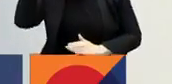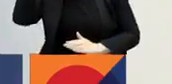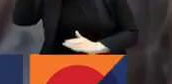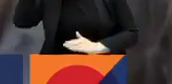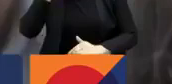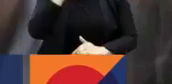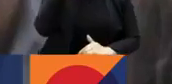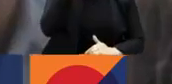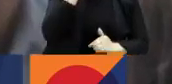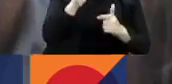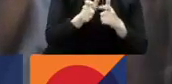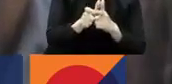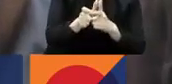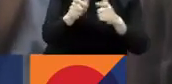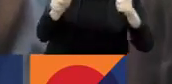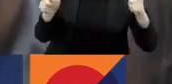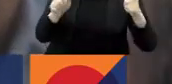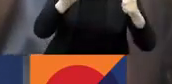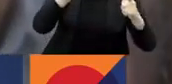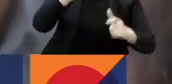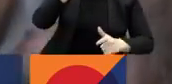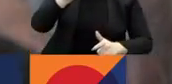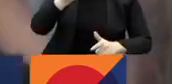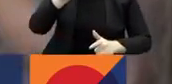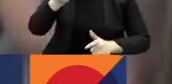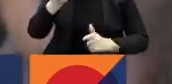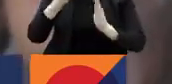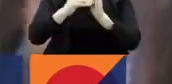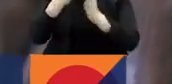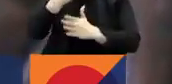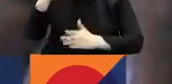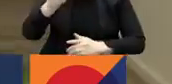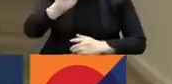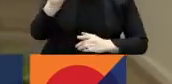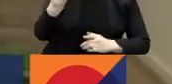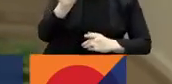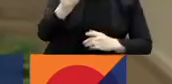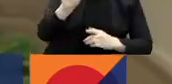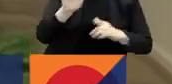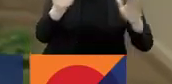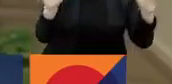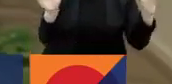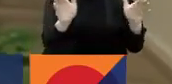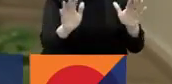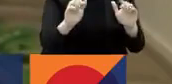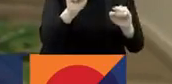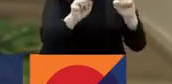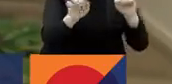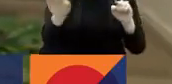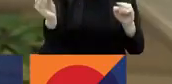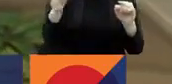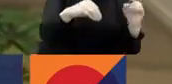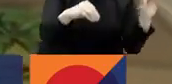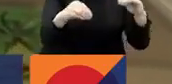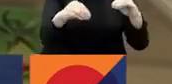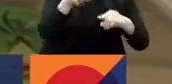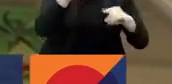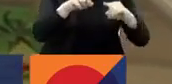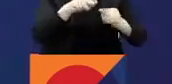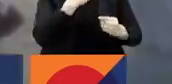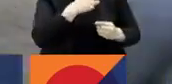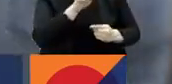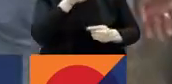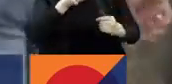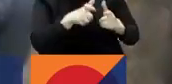desistió de aumentarlo a 62.500, despertando la ira de defensores de refugiados y algunos legisladores